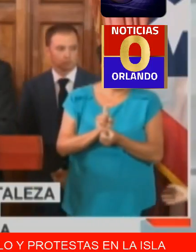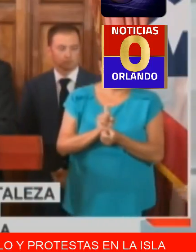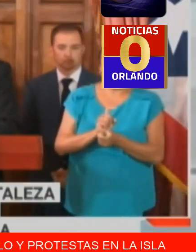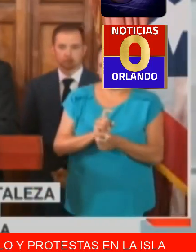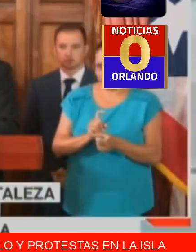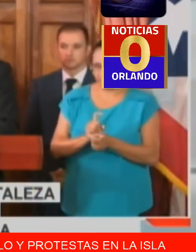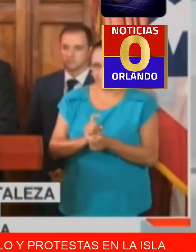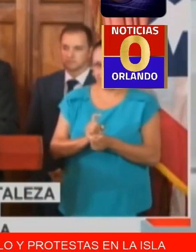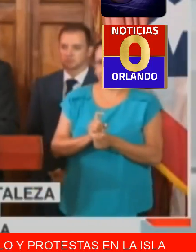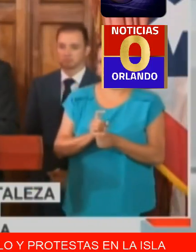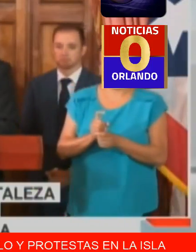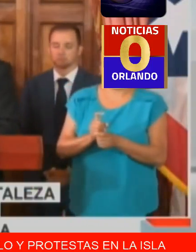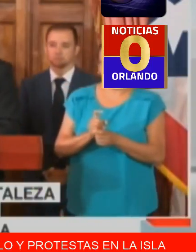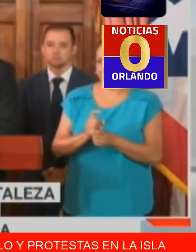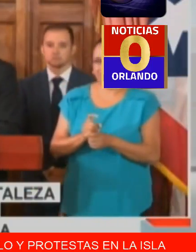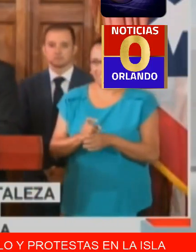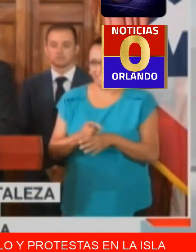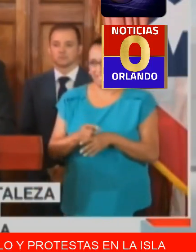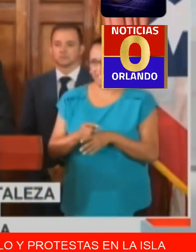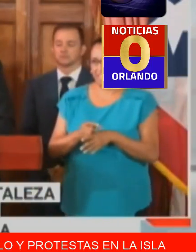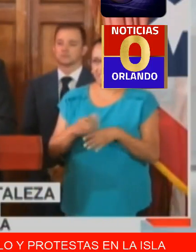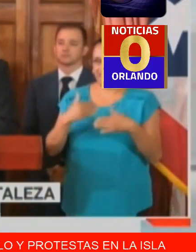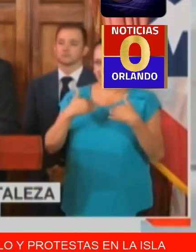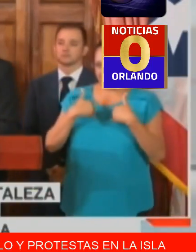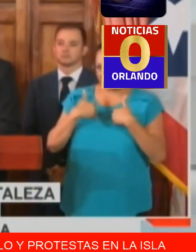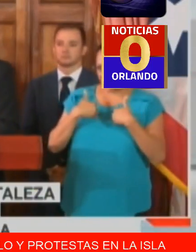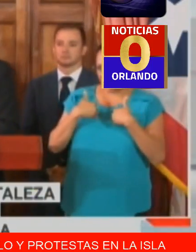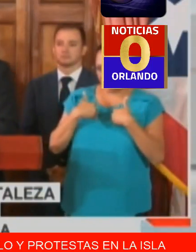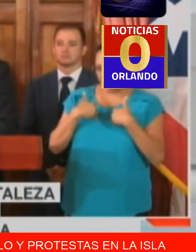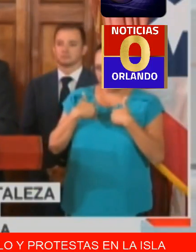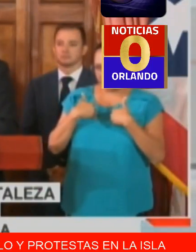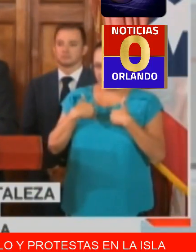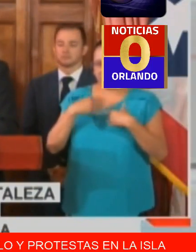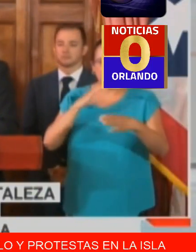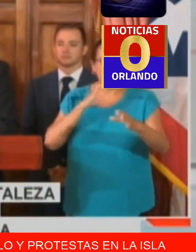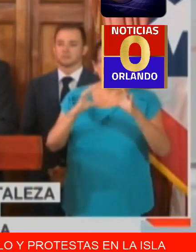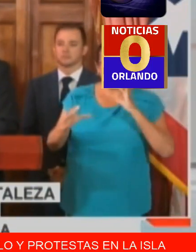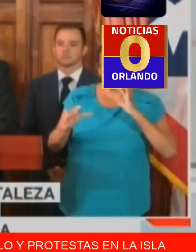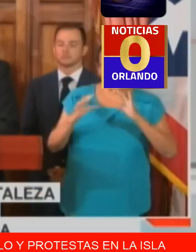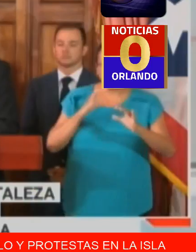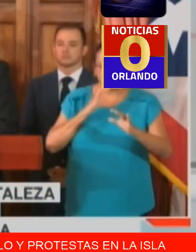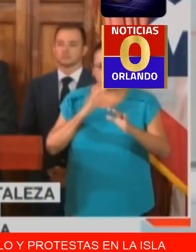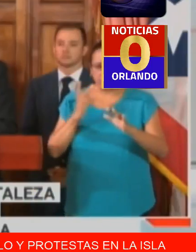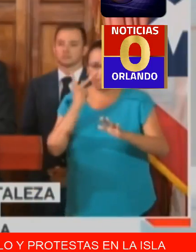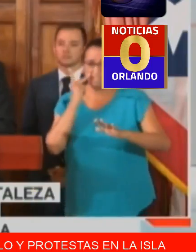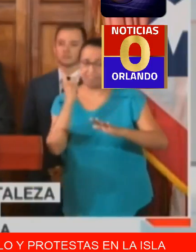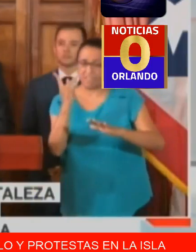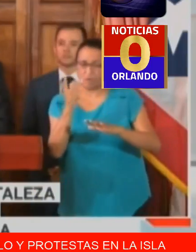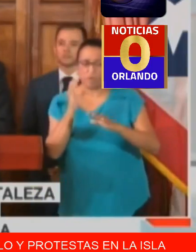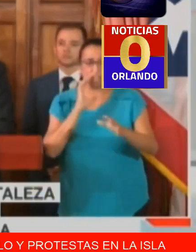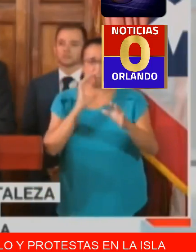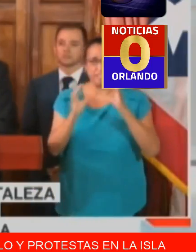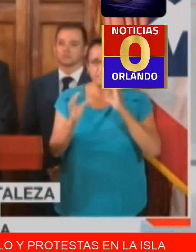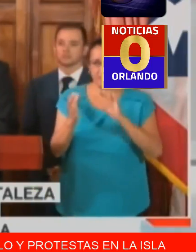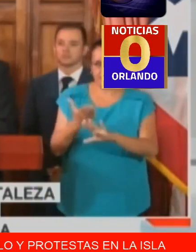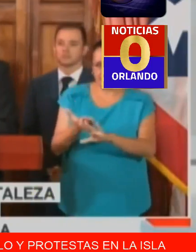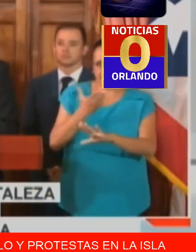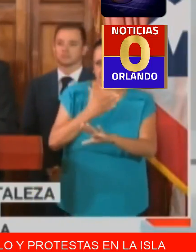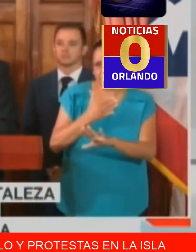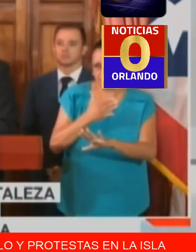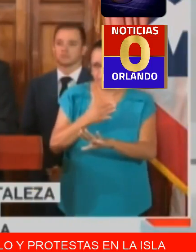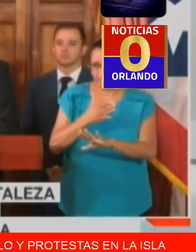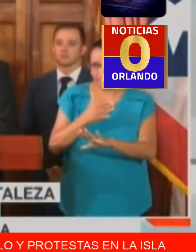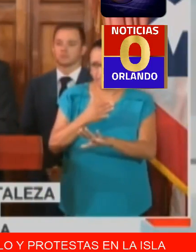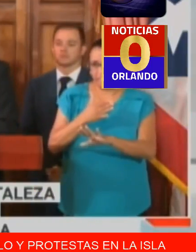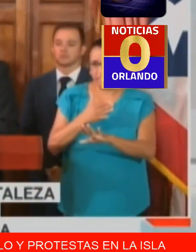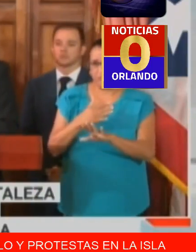¿no resulta altamente impropio de que usted tenga ese tipo de conversación de las que se ven en el chat con una persona que está ejerciendo